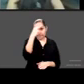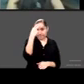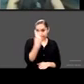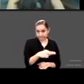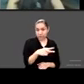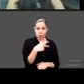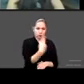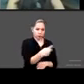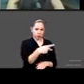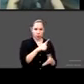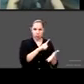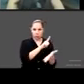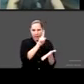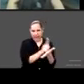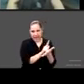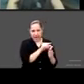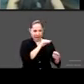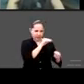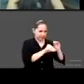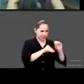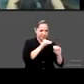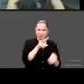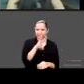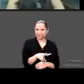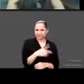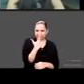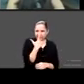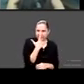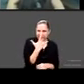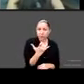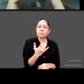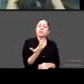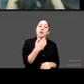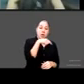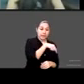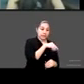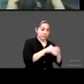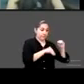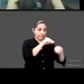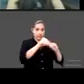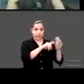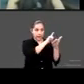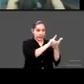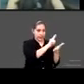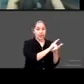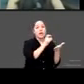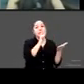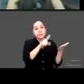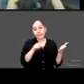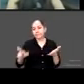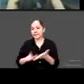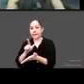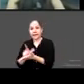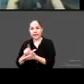extraña porque se tiene que legislar tanto en los códigos civiles o familiares como en las leyes estatales